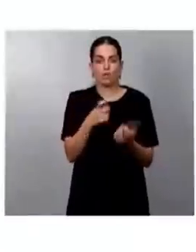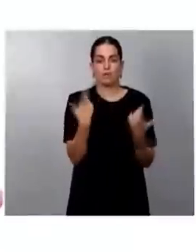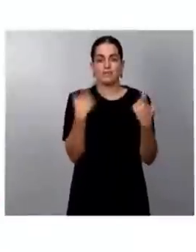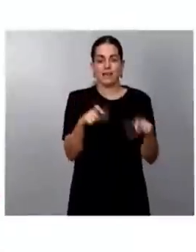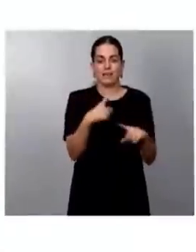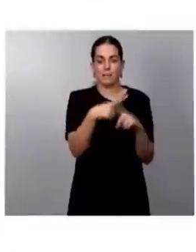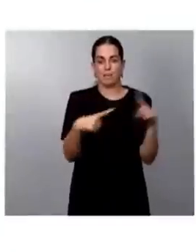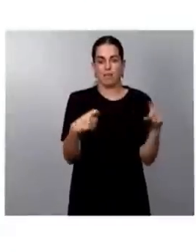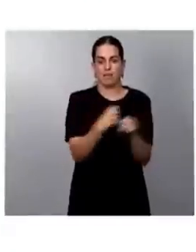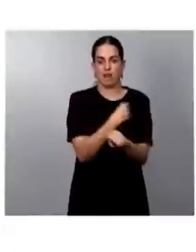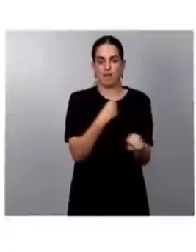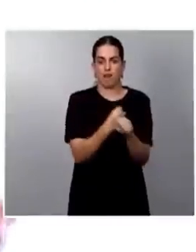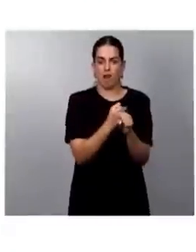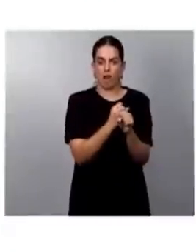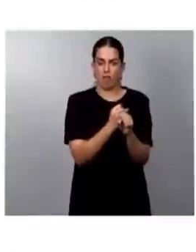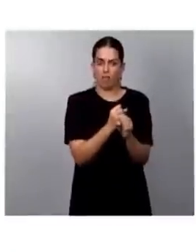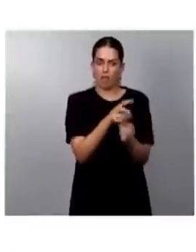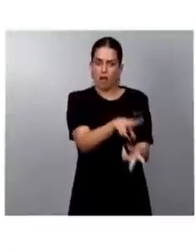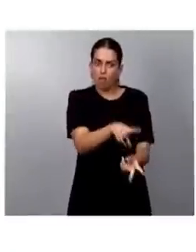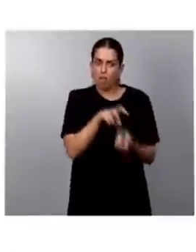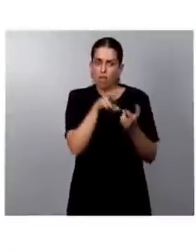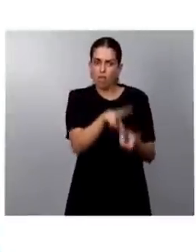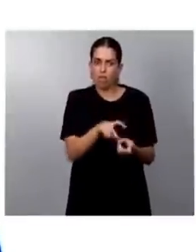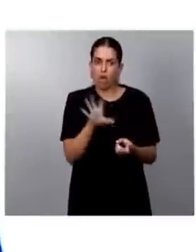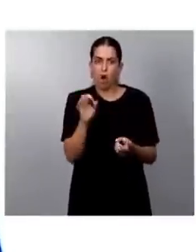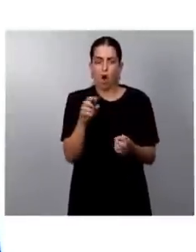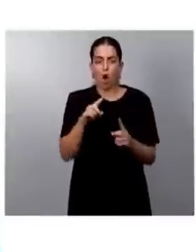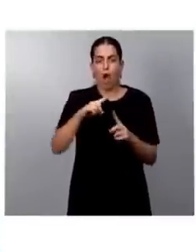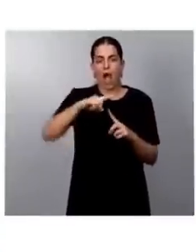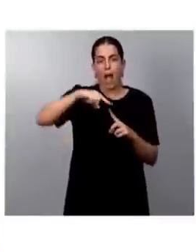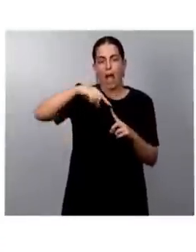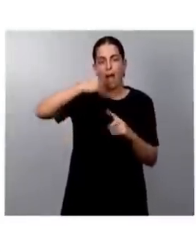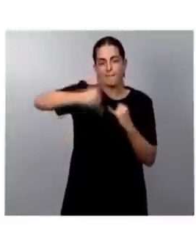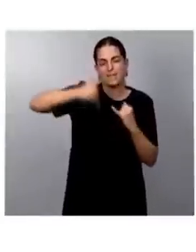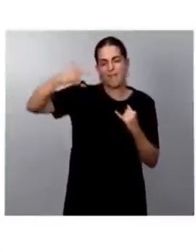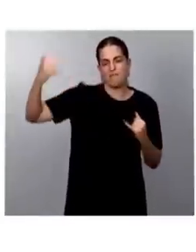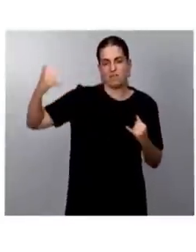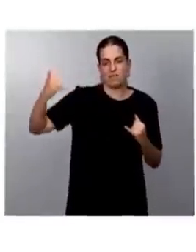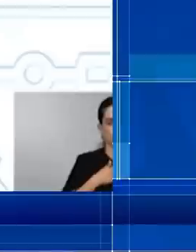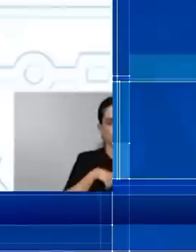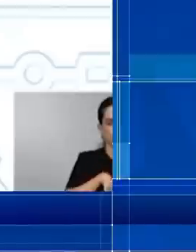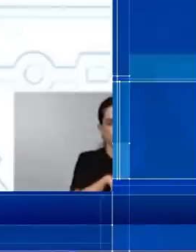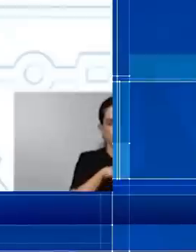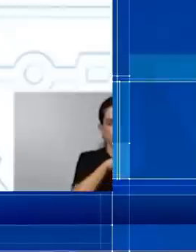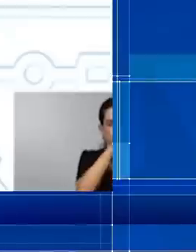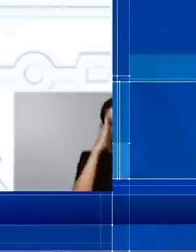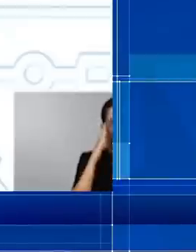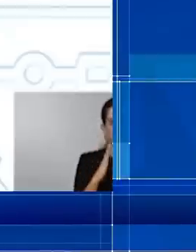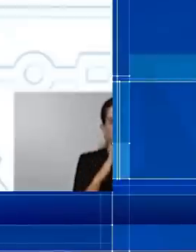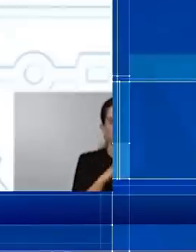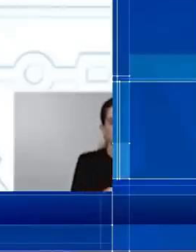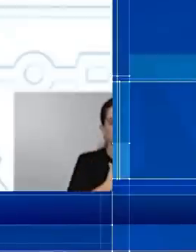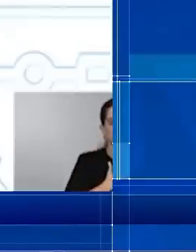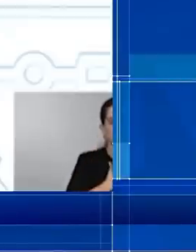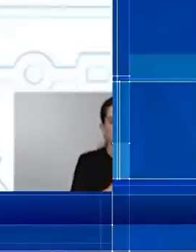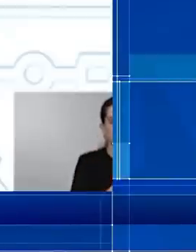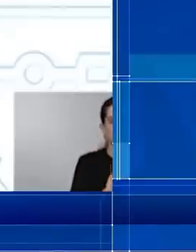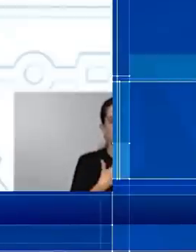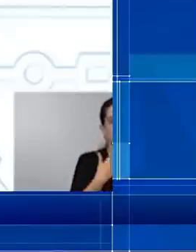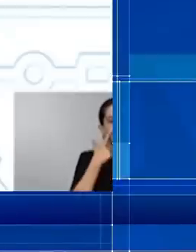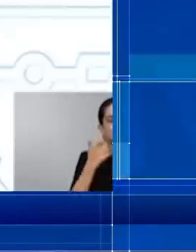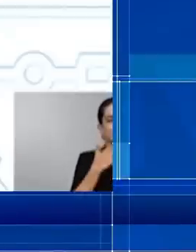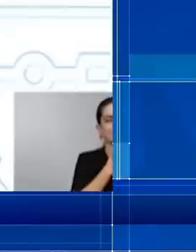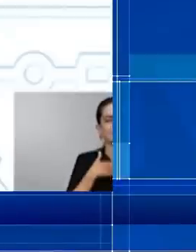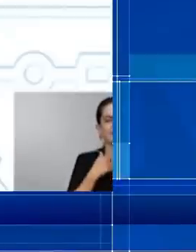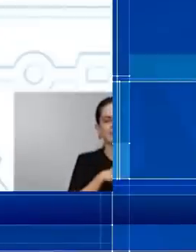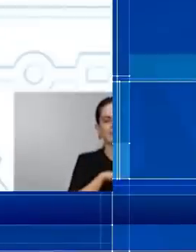intereses ocultos y ha dibujado un escenario idílico bastante alejado de la realidad. Pero quiero resaltar que España cuenta con